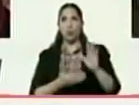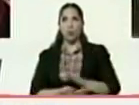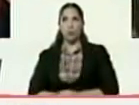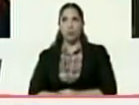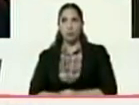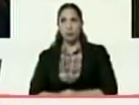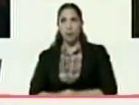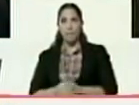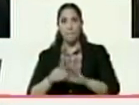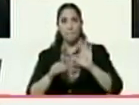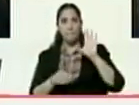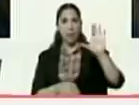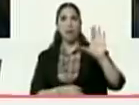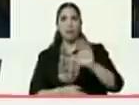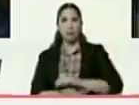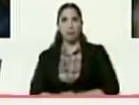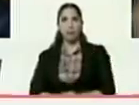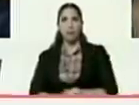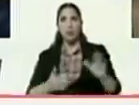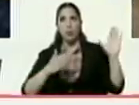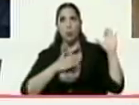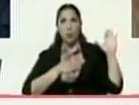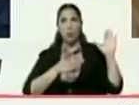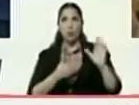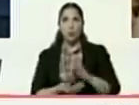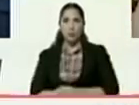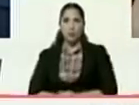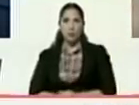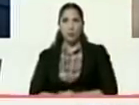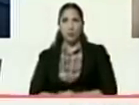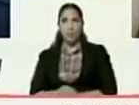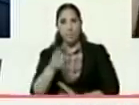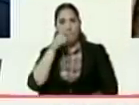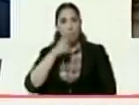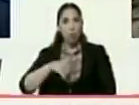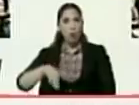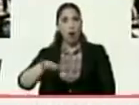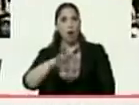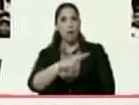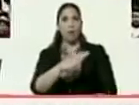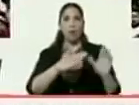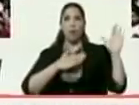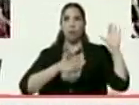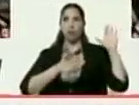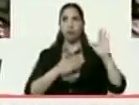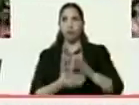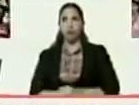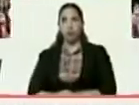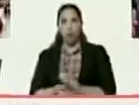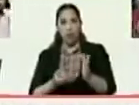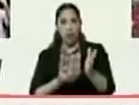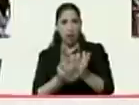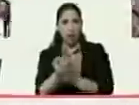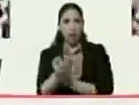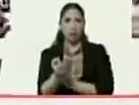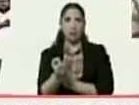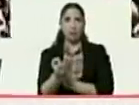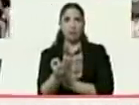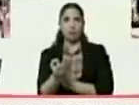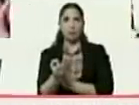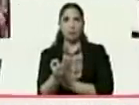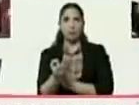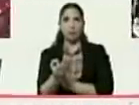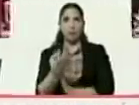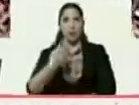por la patria, juro por el pueblo, ser leales